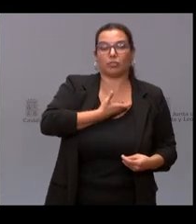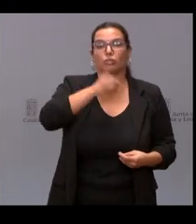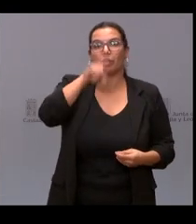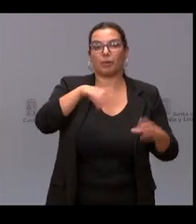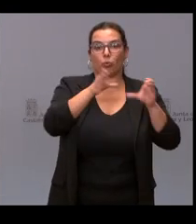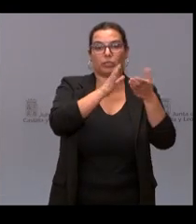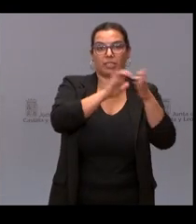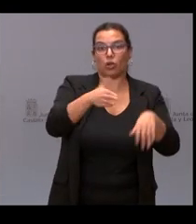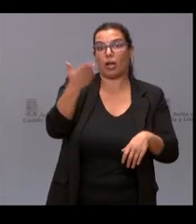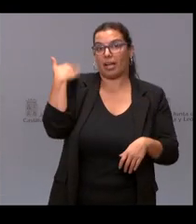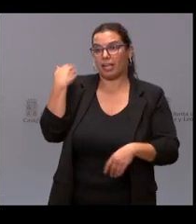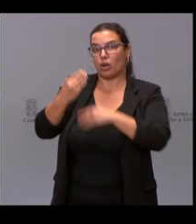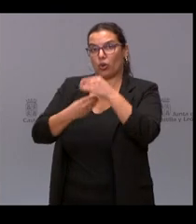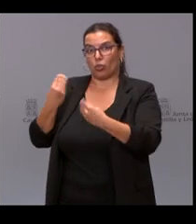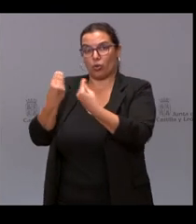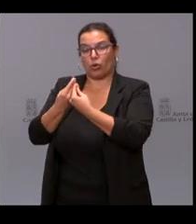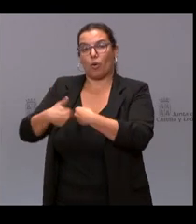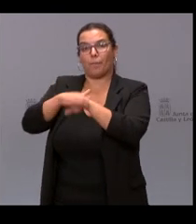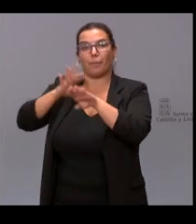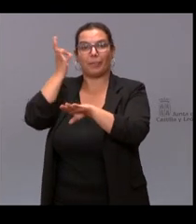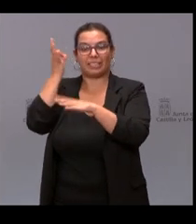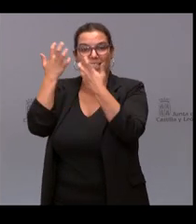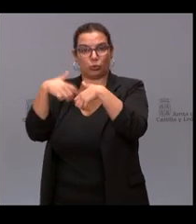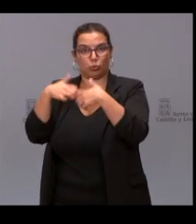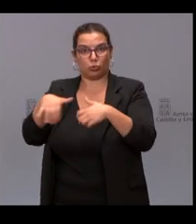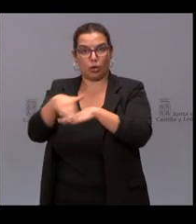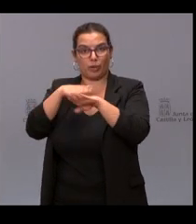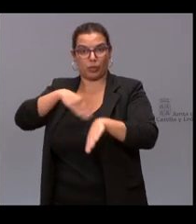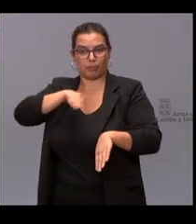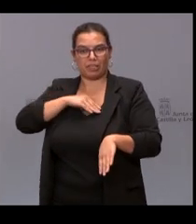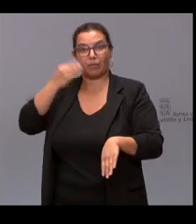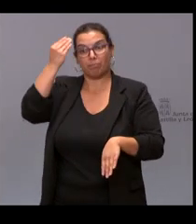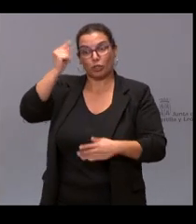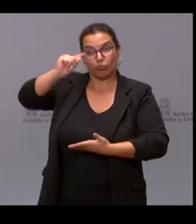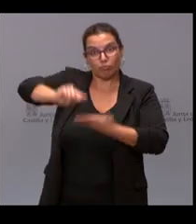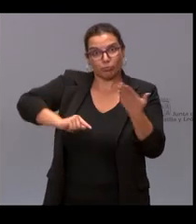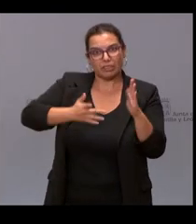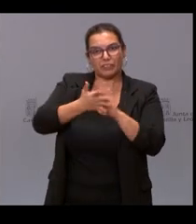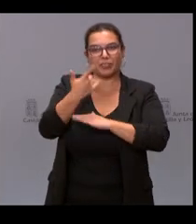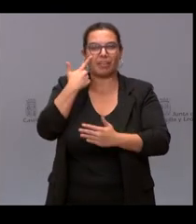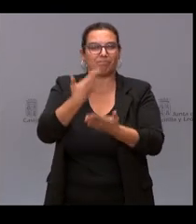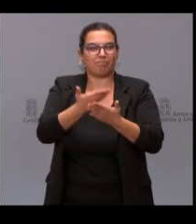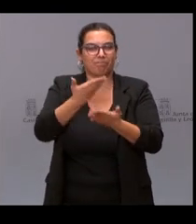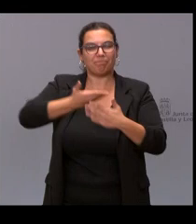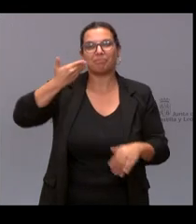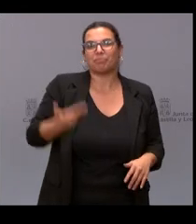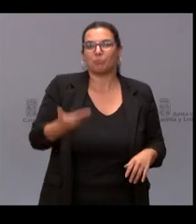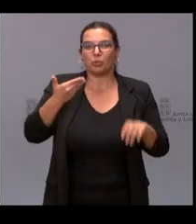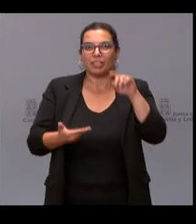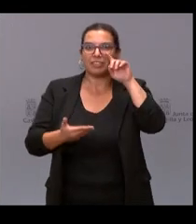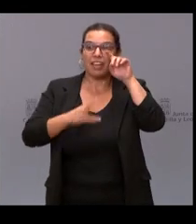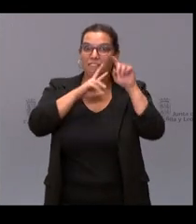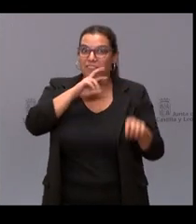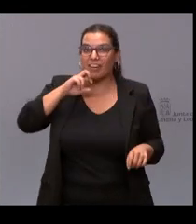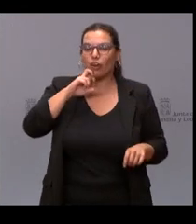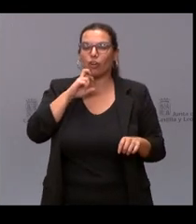de Industria del Gobierno de España. En fin, yo creo que es algo que pone en valor lo que significa